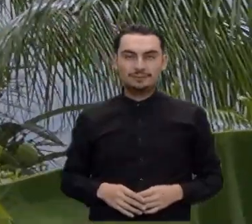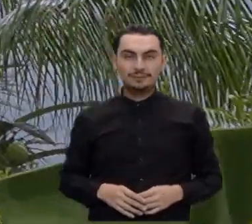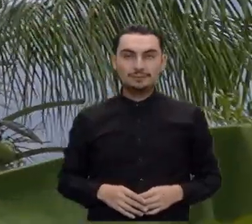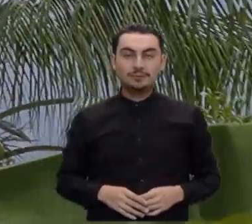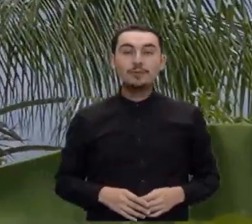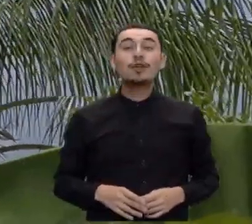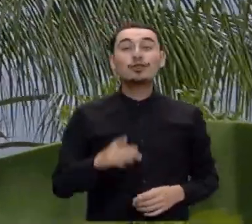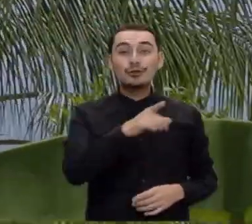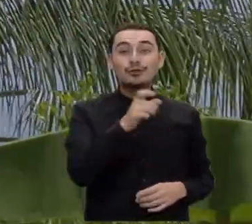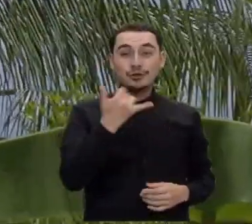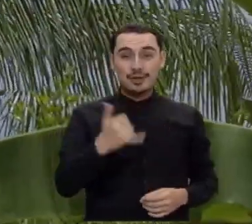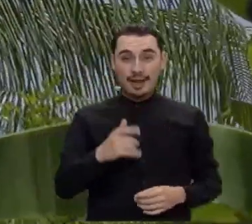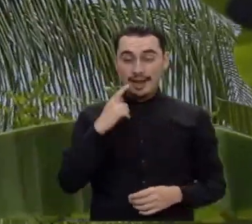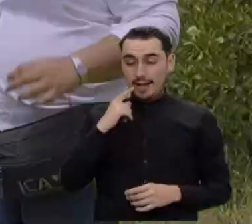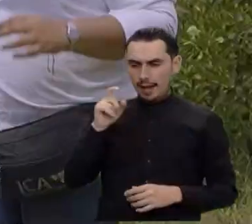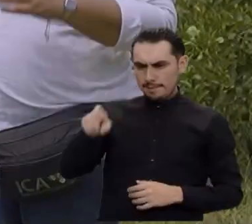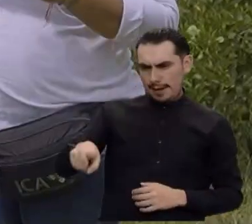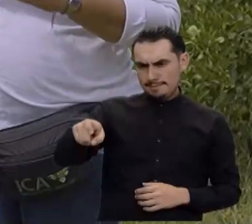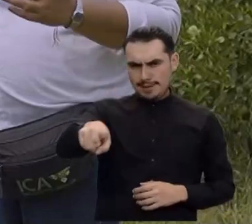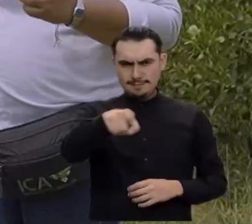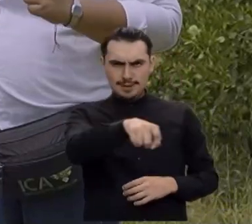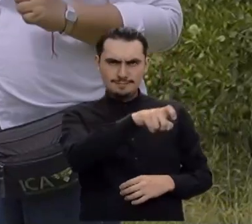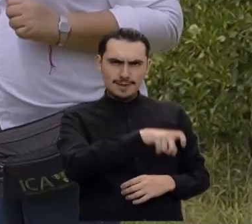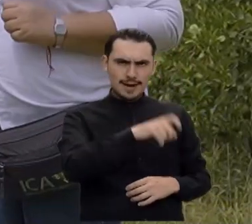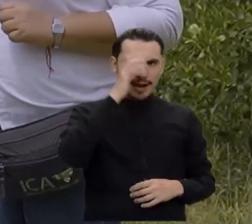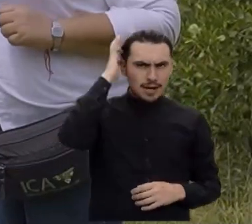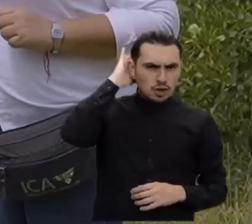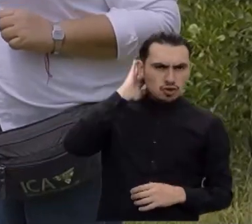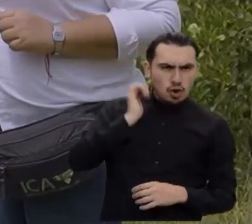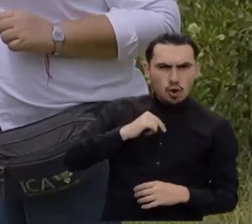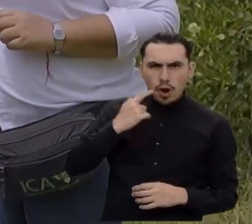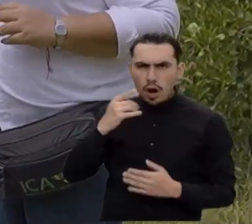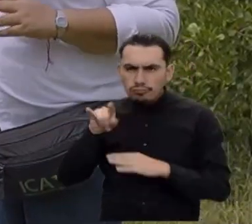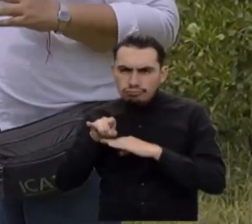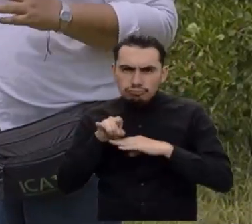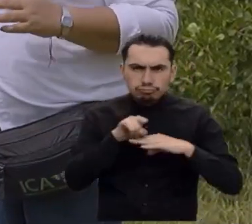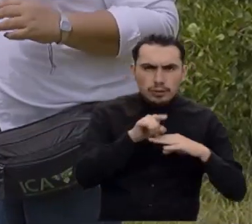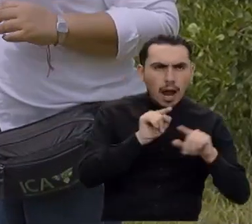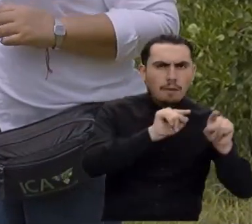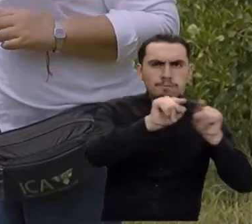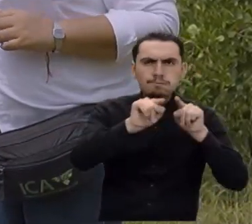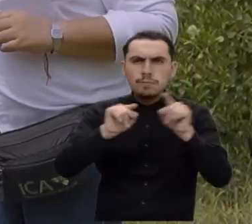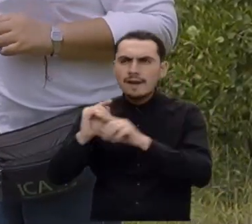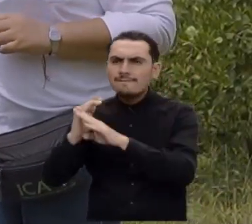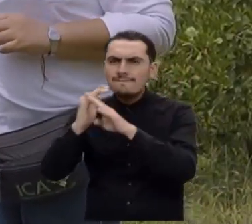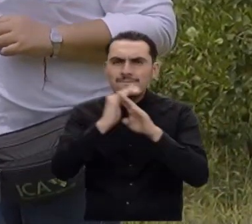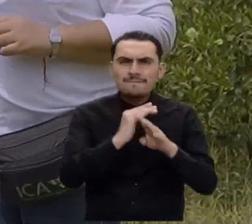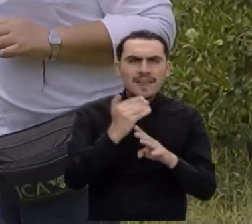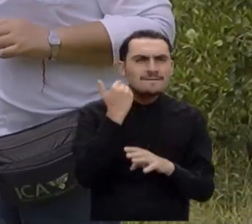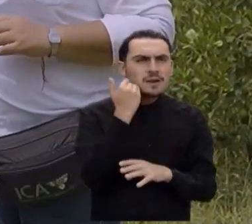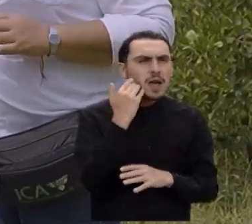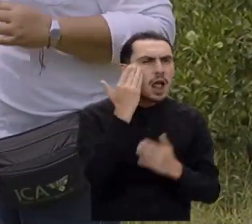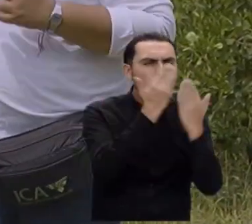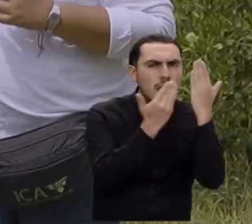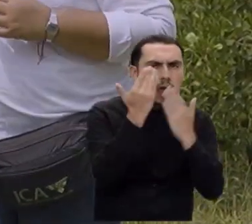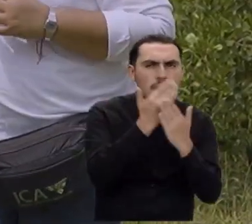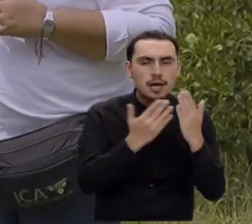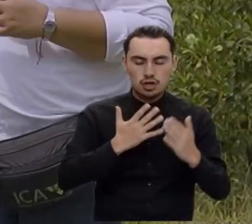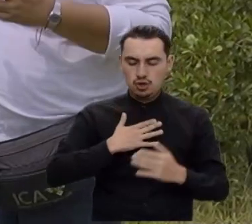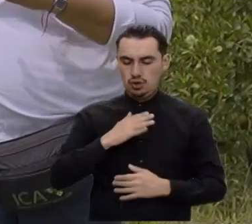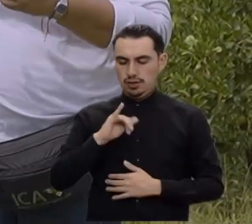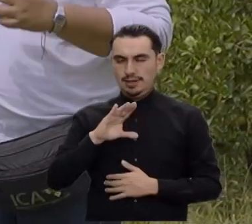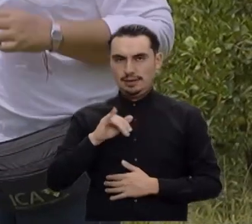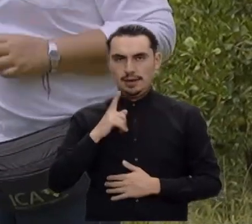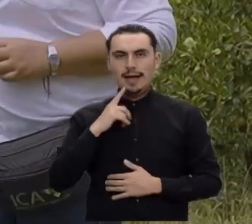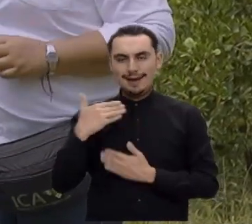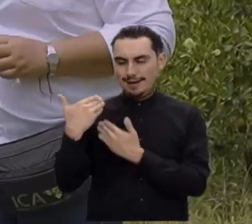Después de haber hecho el recorrido, hemos hecho la vigilancia de las diferentes plagas y enfermedades que como instituto